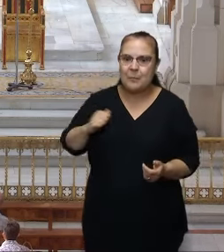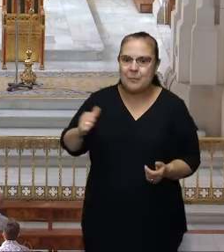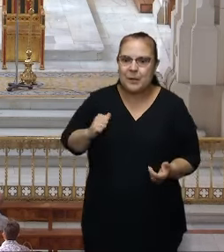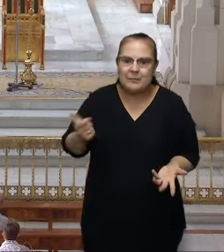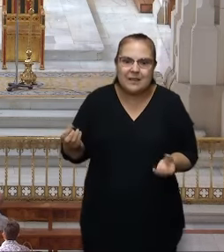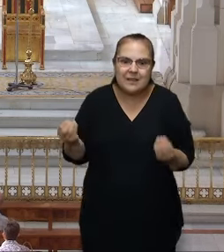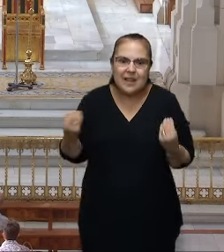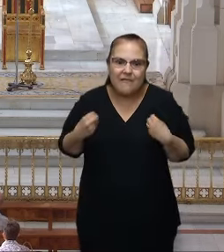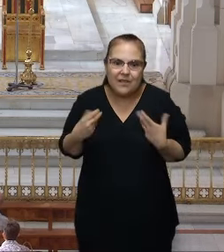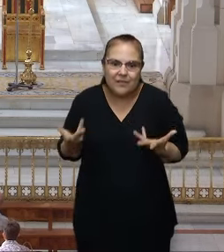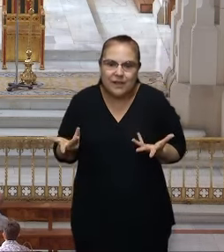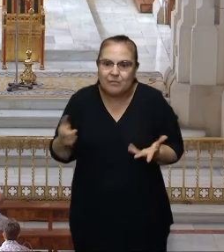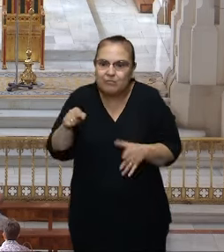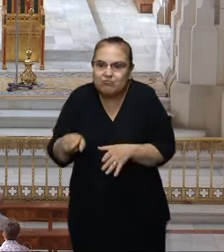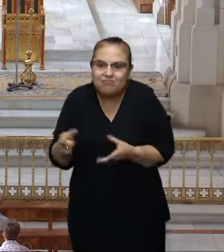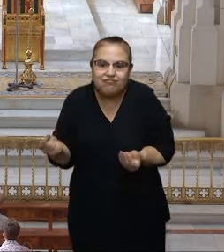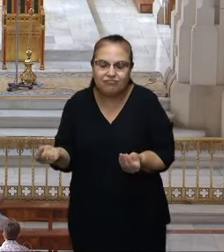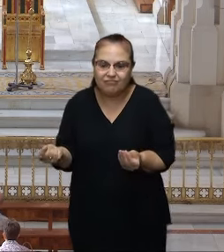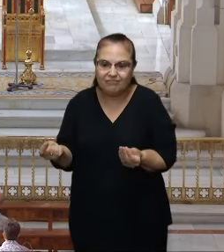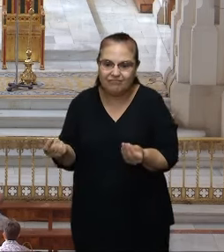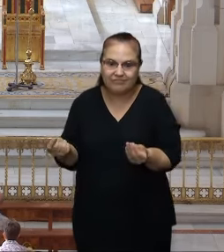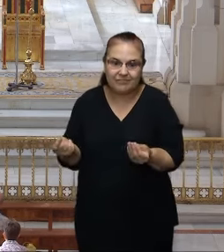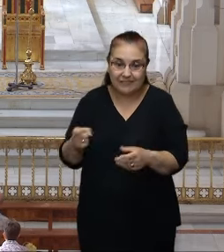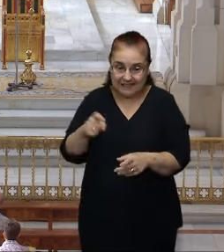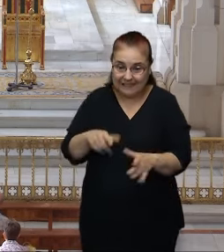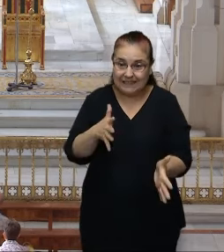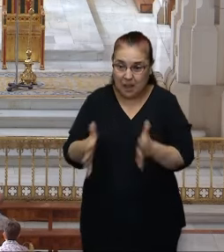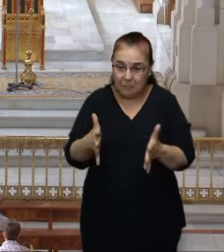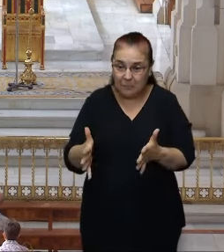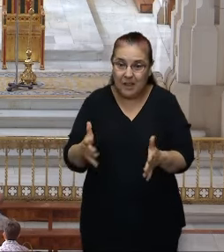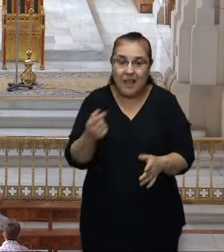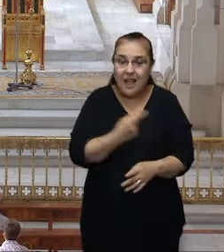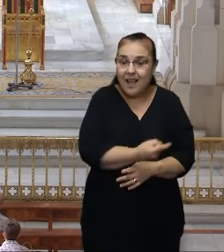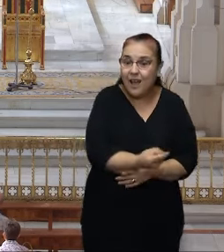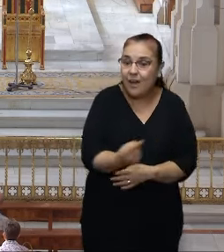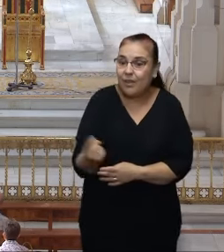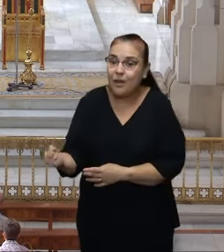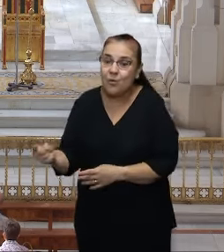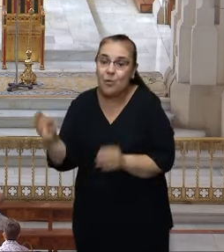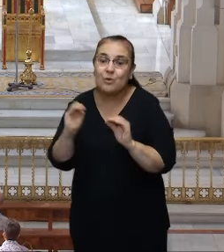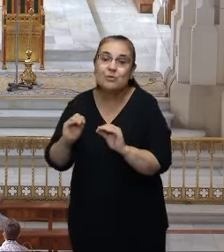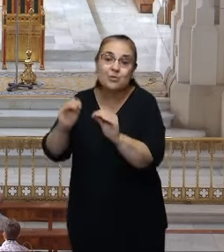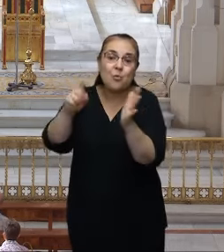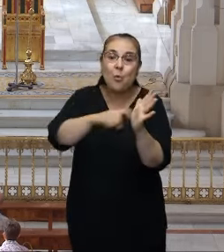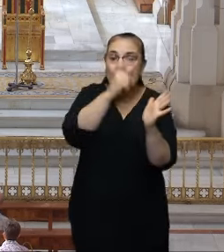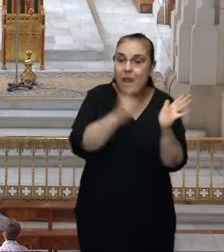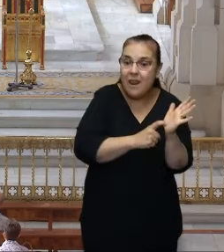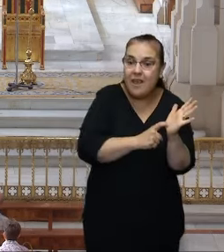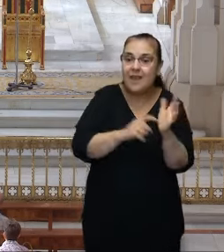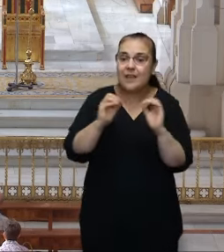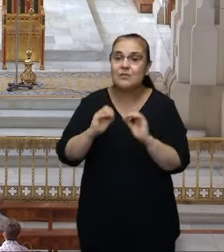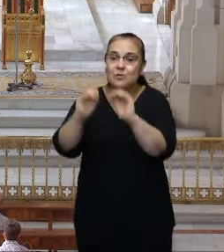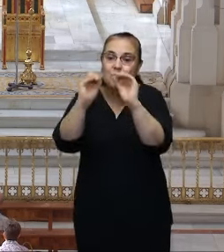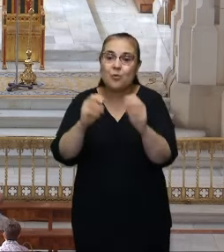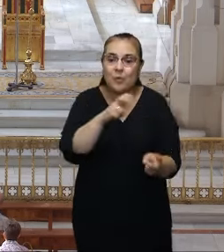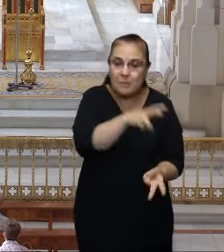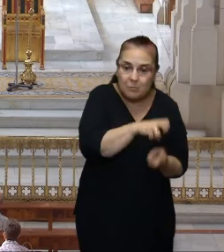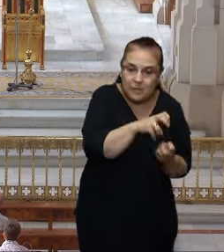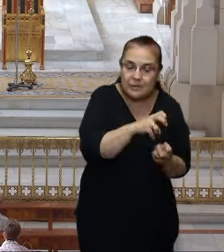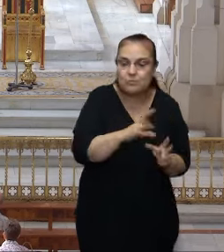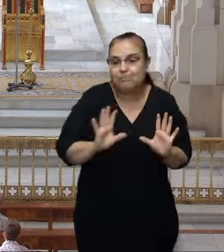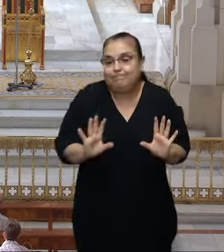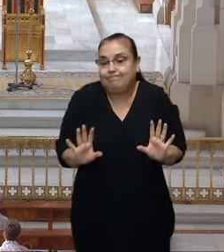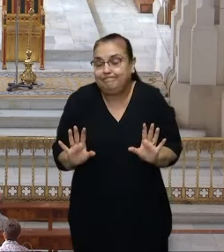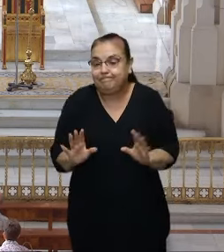pero en aquella época y y cada uno con sus impuestos sus leyes más luego